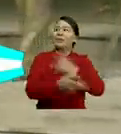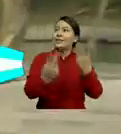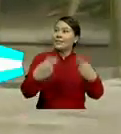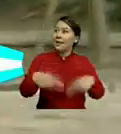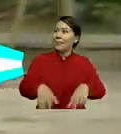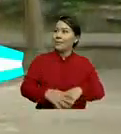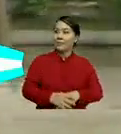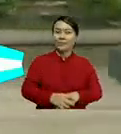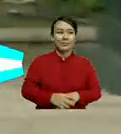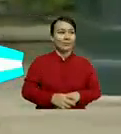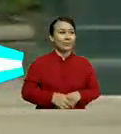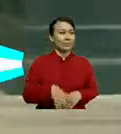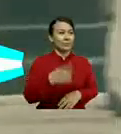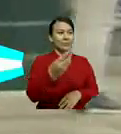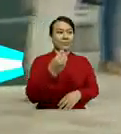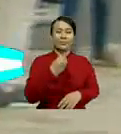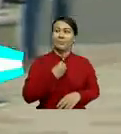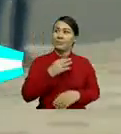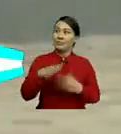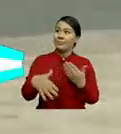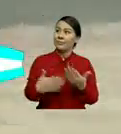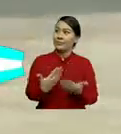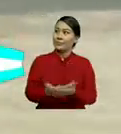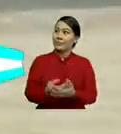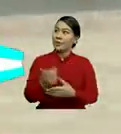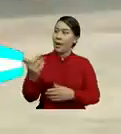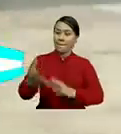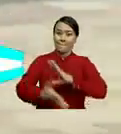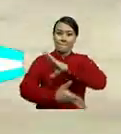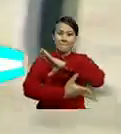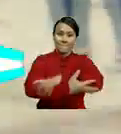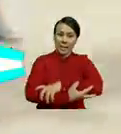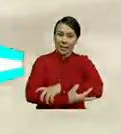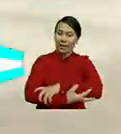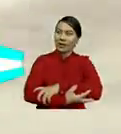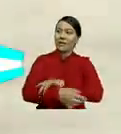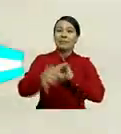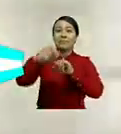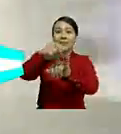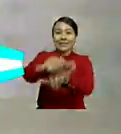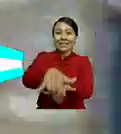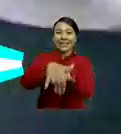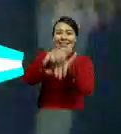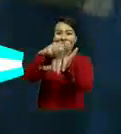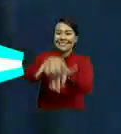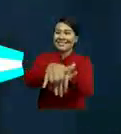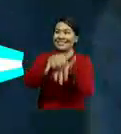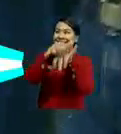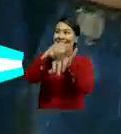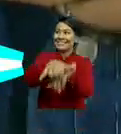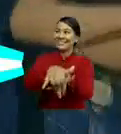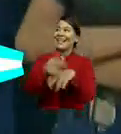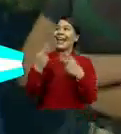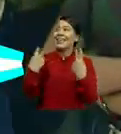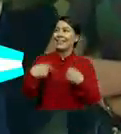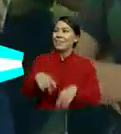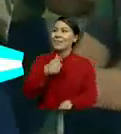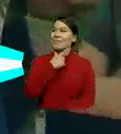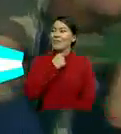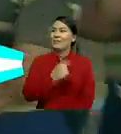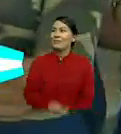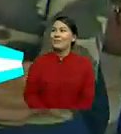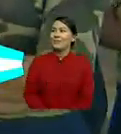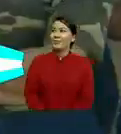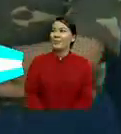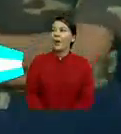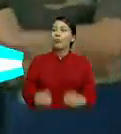usted? El malecón 2000 también. Malecón 2000, malecón del Salado usted, ¿no? Sí, malecón del Salado. Bueno, malecón, muchos